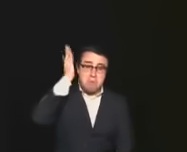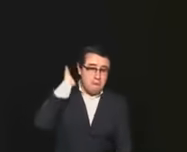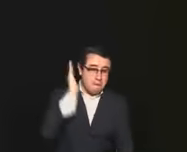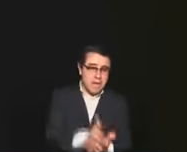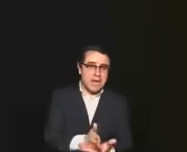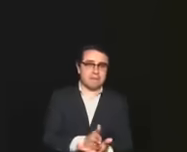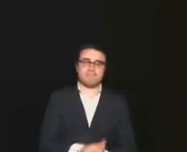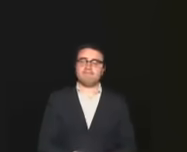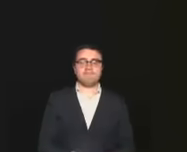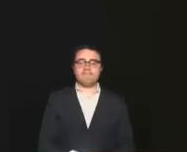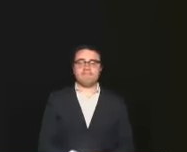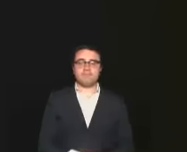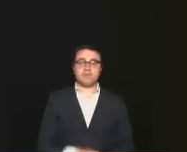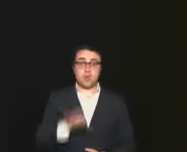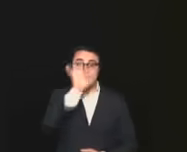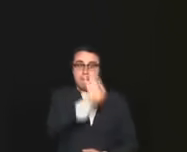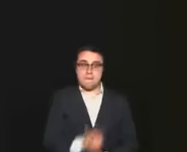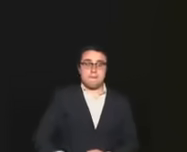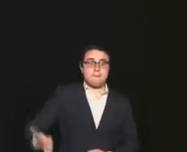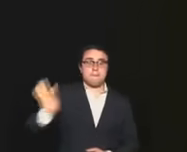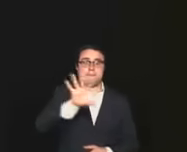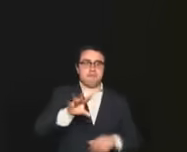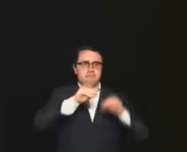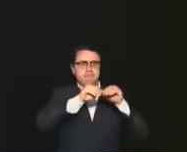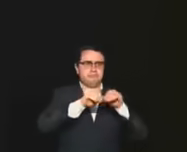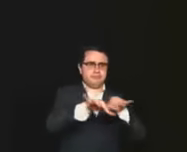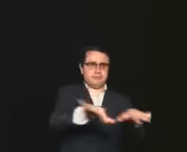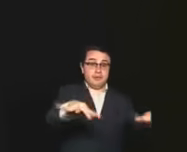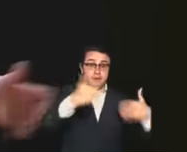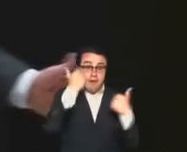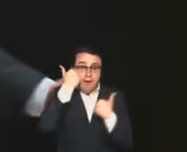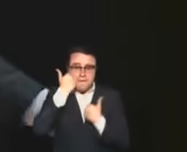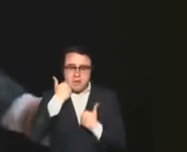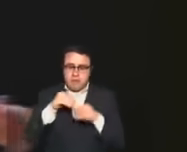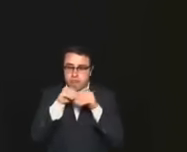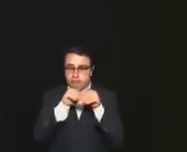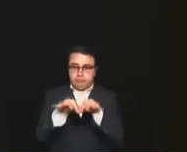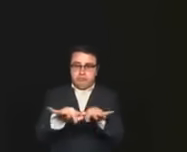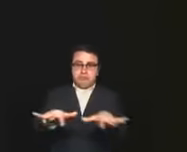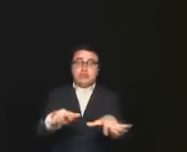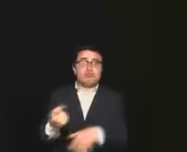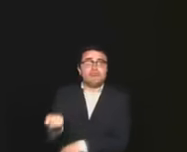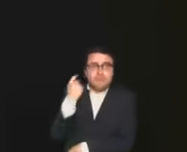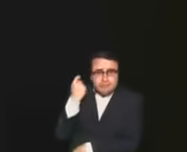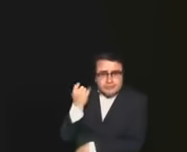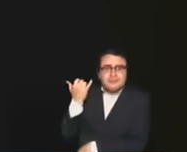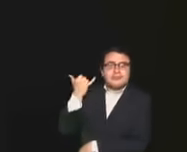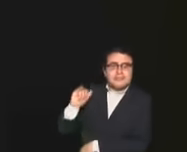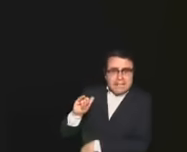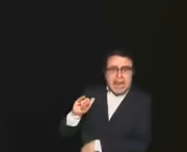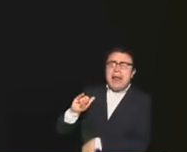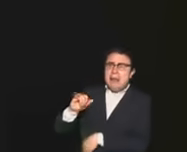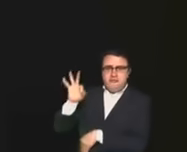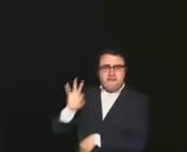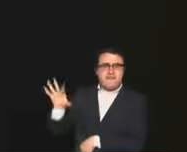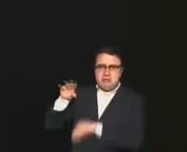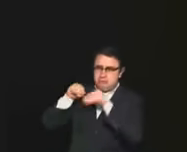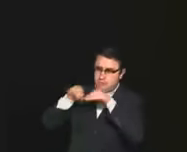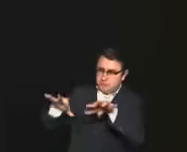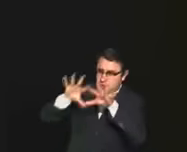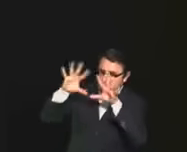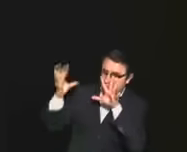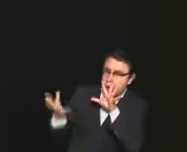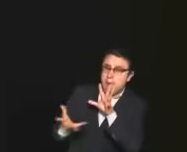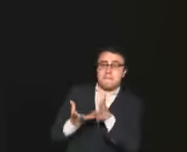el crecimiento del virus y la enfermedad dentro de la especie humana, acabándonos y acabamos de salir de una temporada de esas.